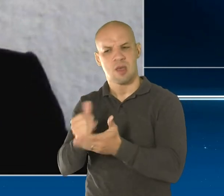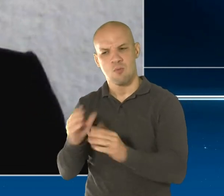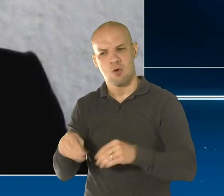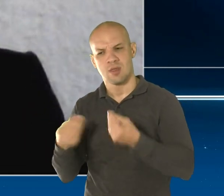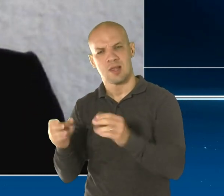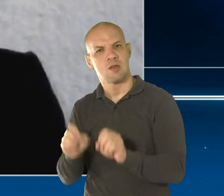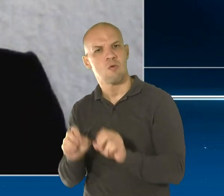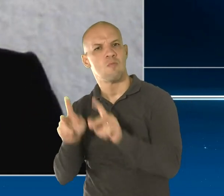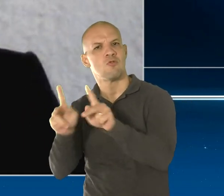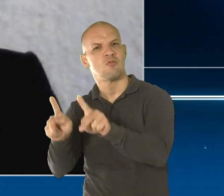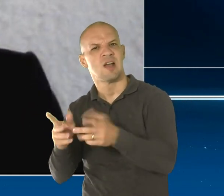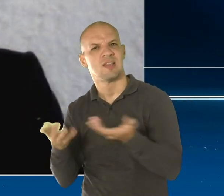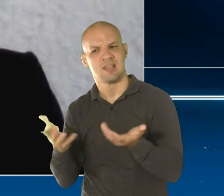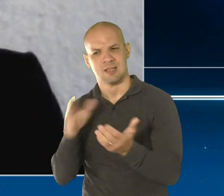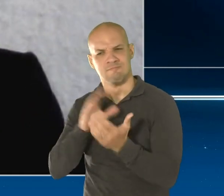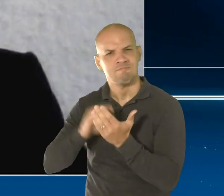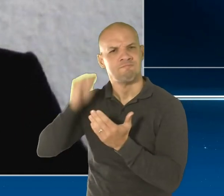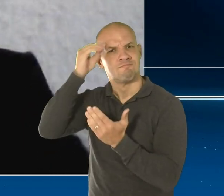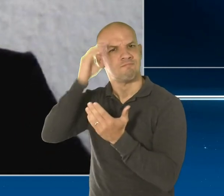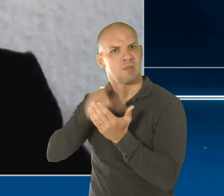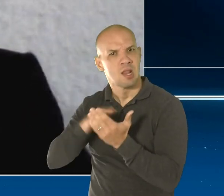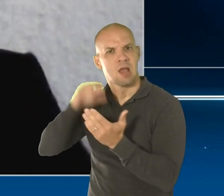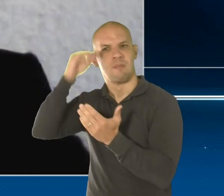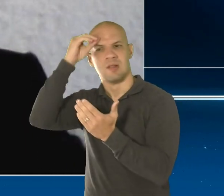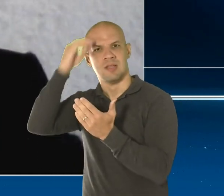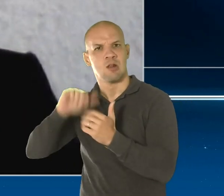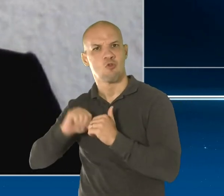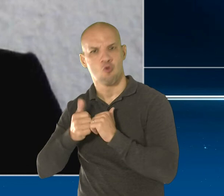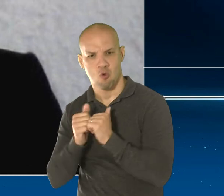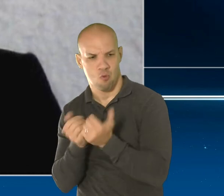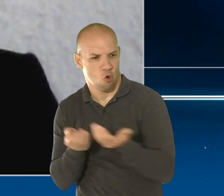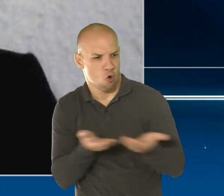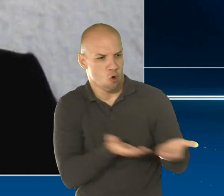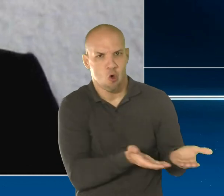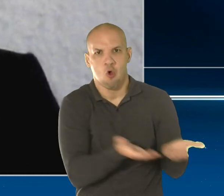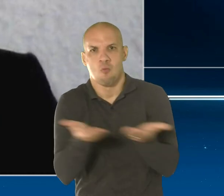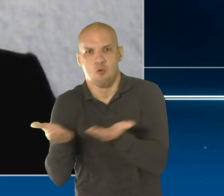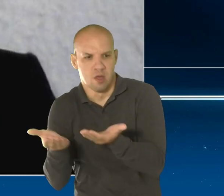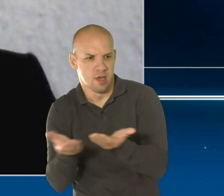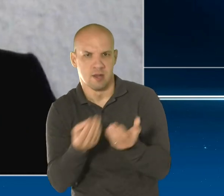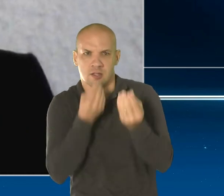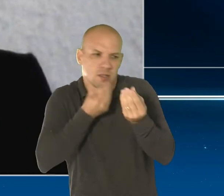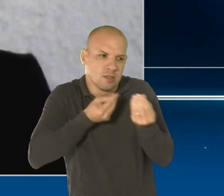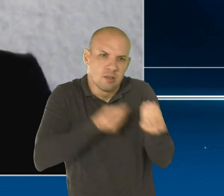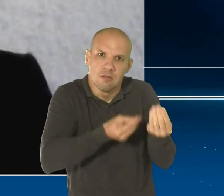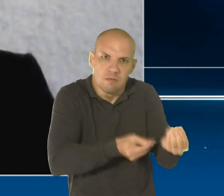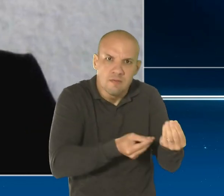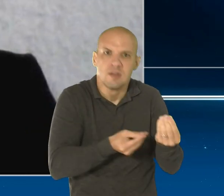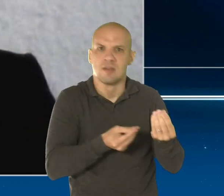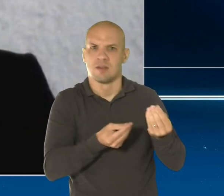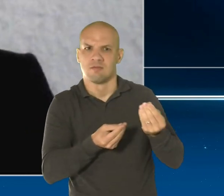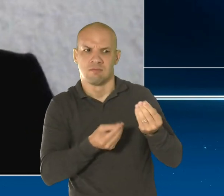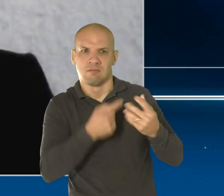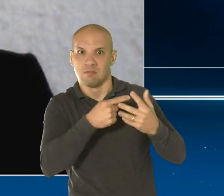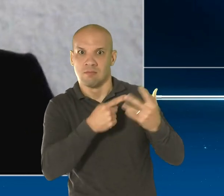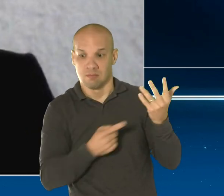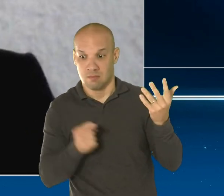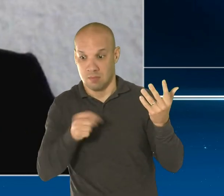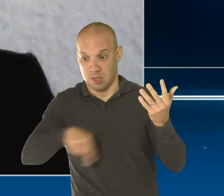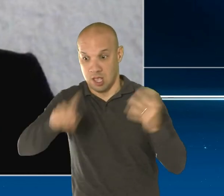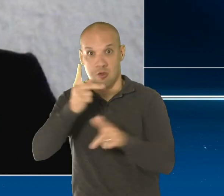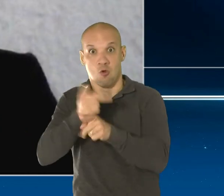oportunidades de conocimientos en la movilización, en qué darles de comer, en muchas cosas que ellos